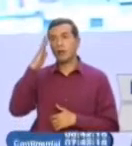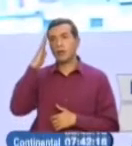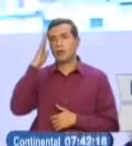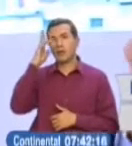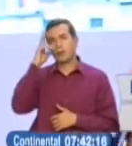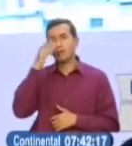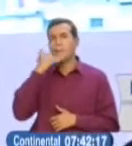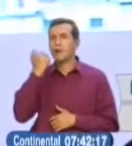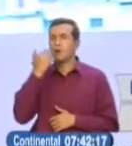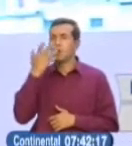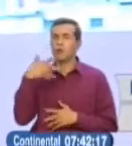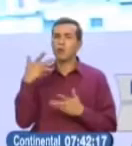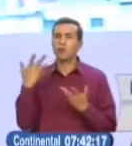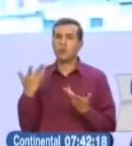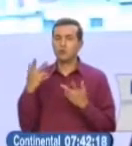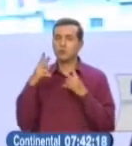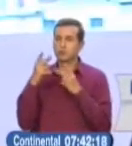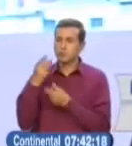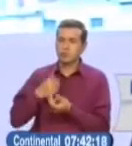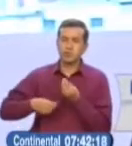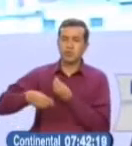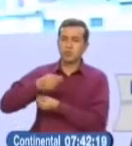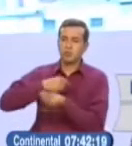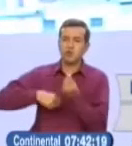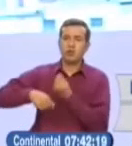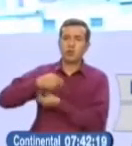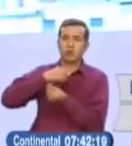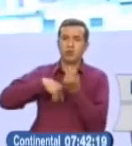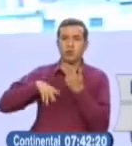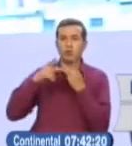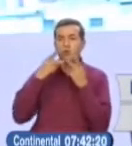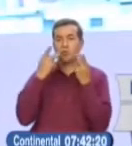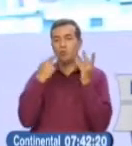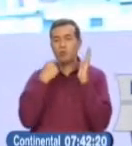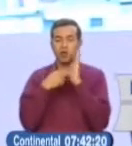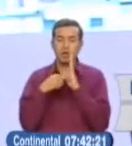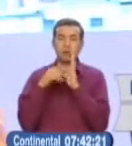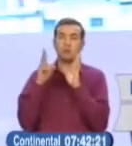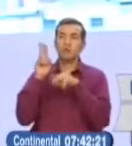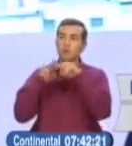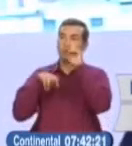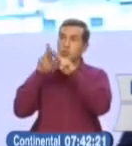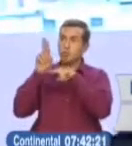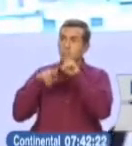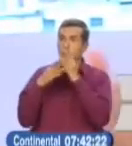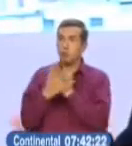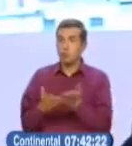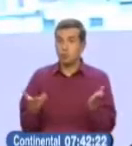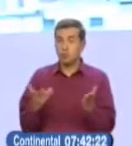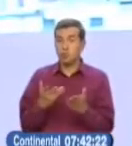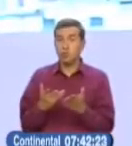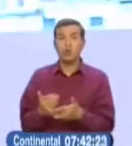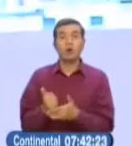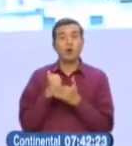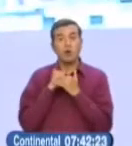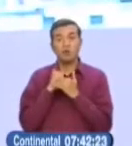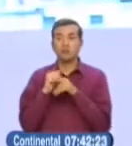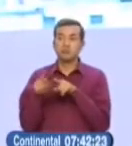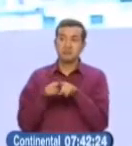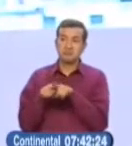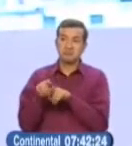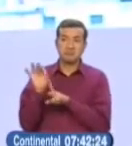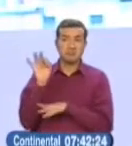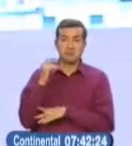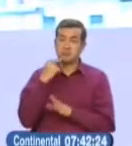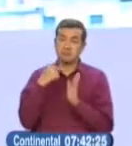ha tenido como sustento las inversiones públicas en infraestructura productiva que finalmente generan mejoras de competitividad,